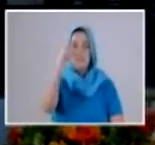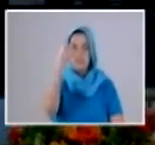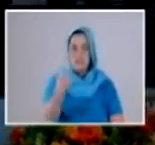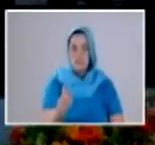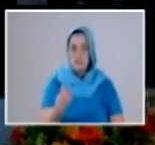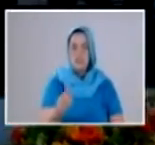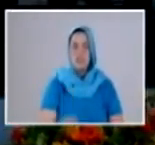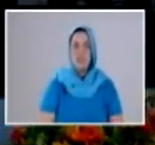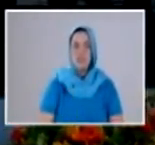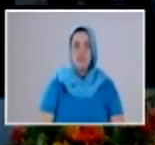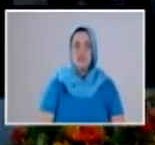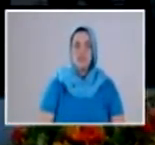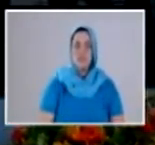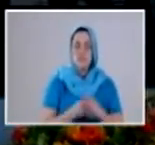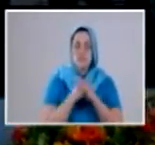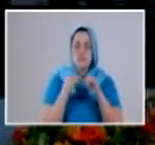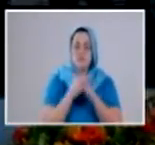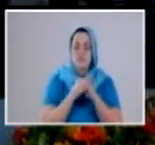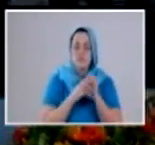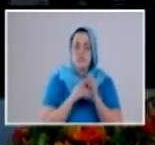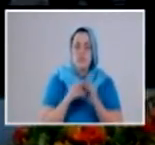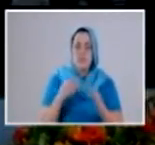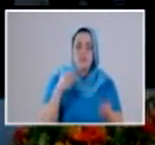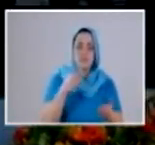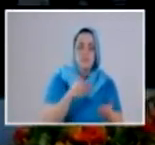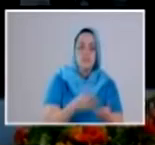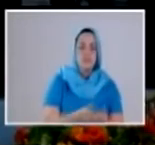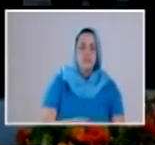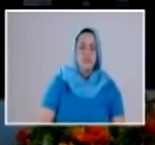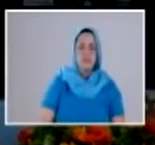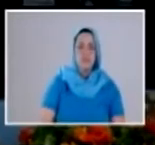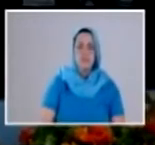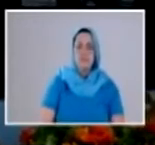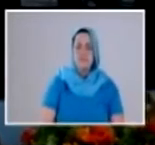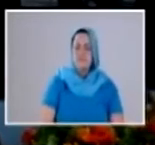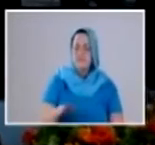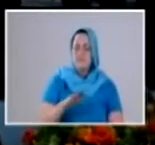su preocupación ha llegado a tal grado que no pueden dormir en las noches.